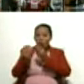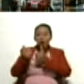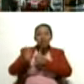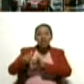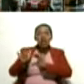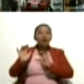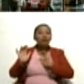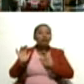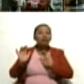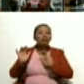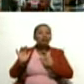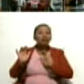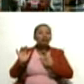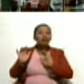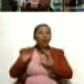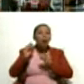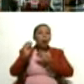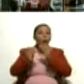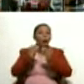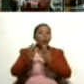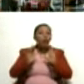¿Cuánto pueden defender?